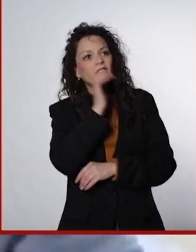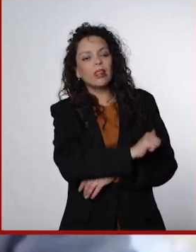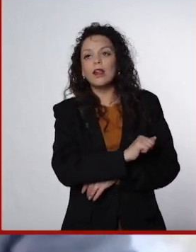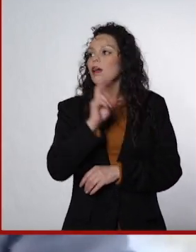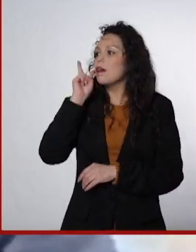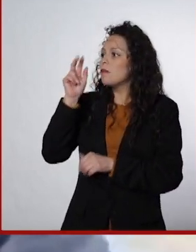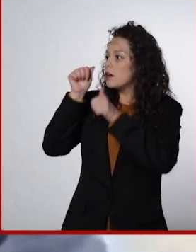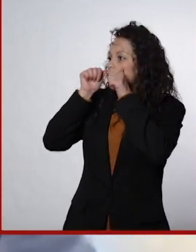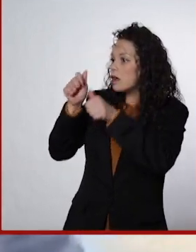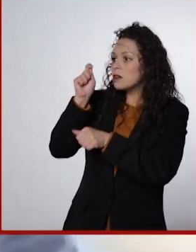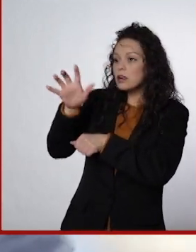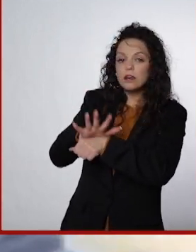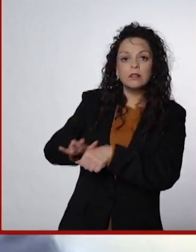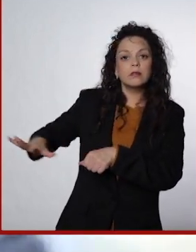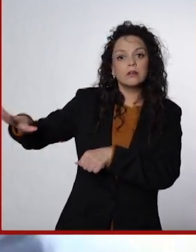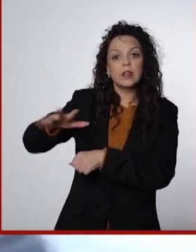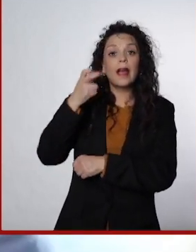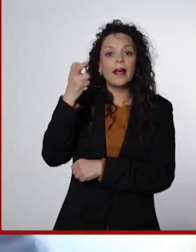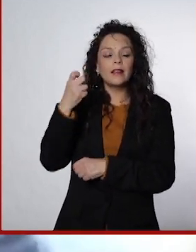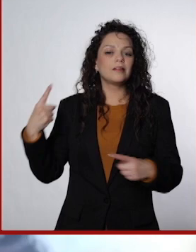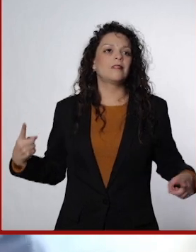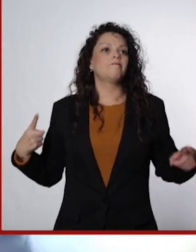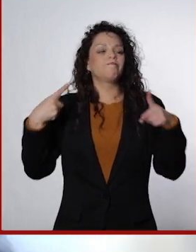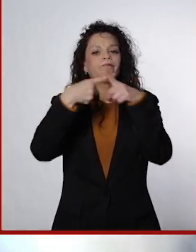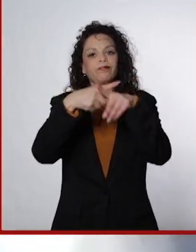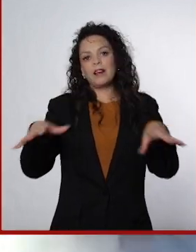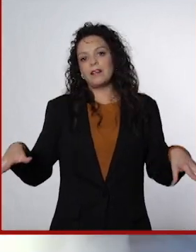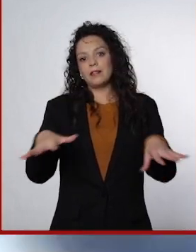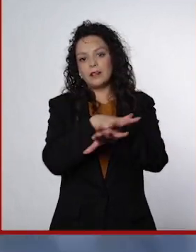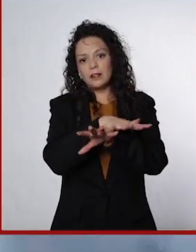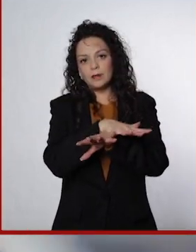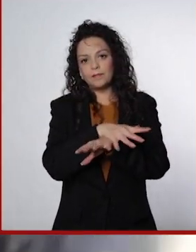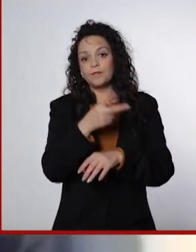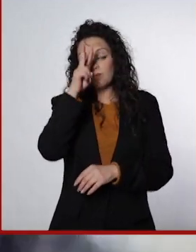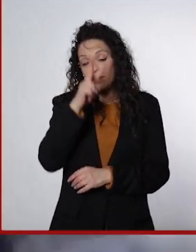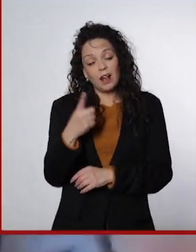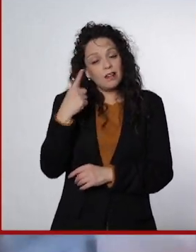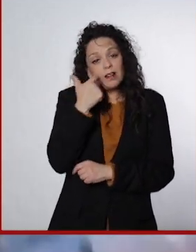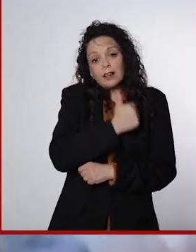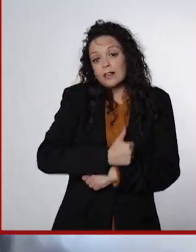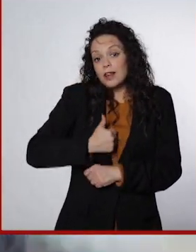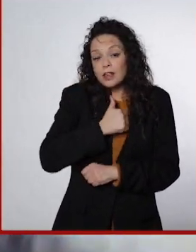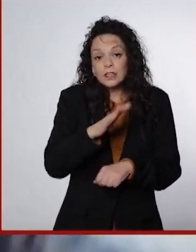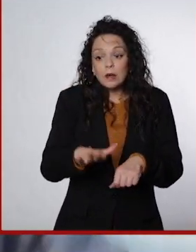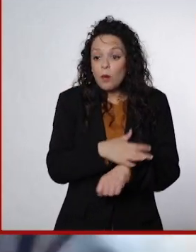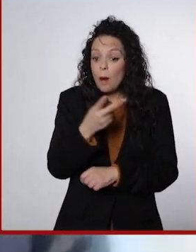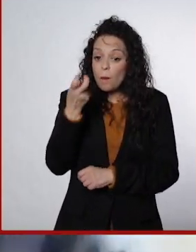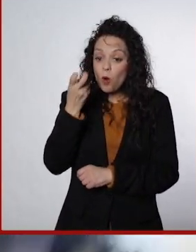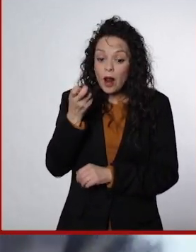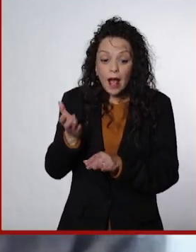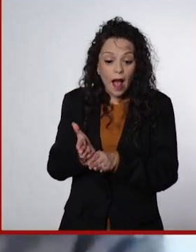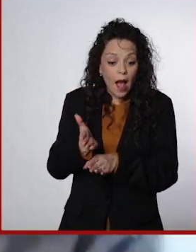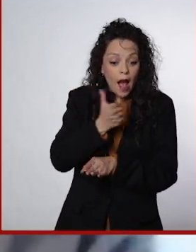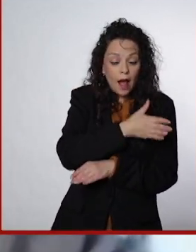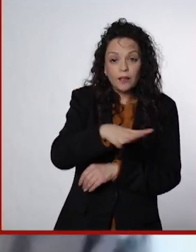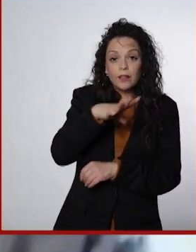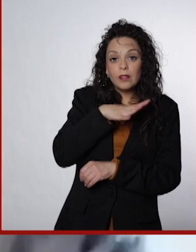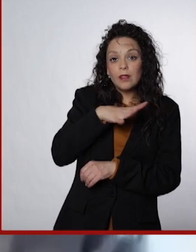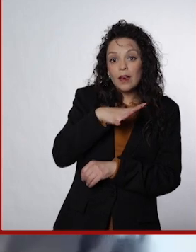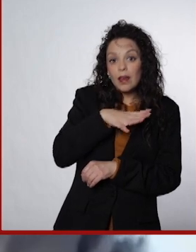este proceso de socialización nos volvió contrarios a nosotros. Y es una desgracia porque esto que originalmente estaba